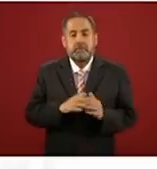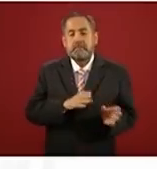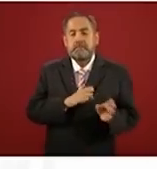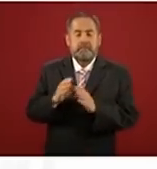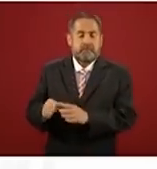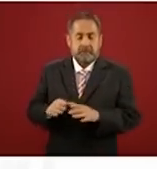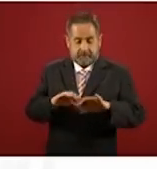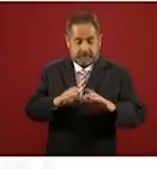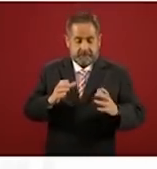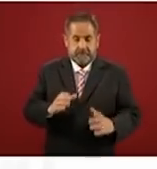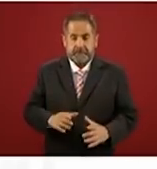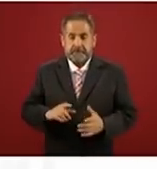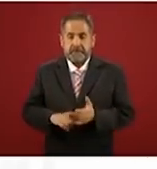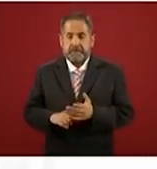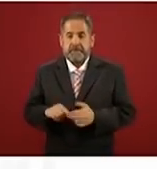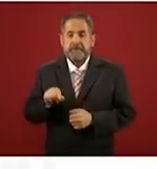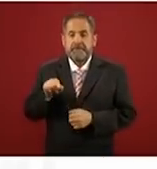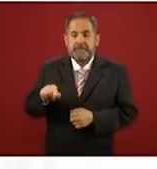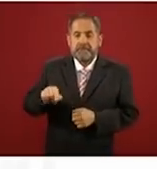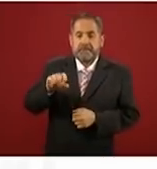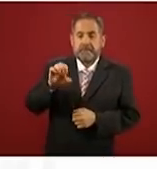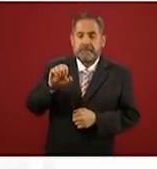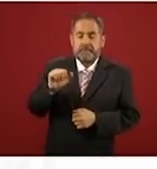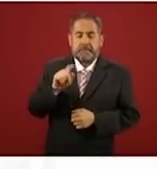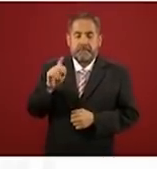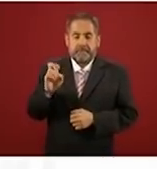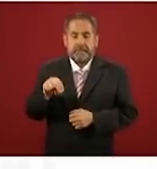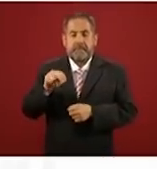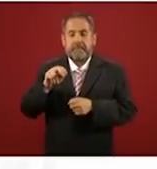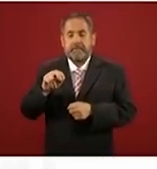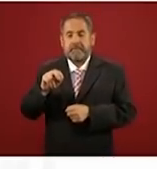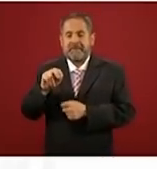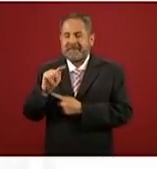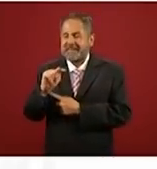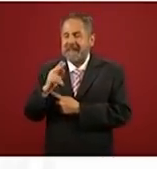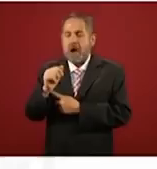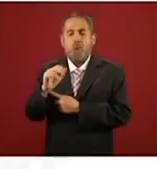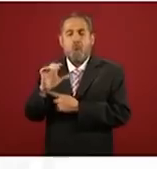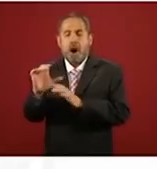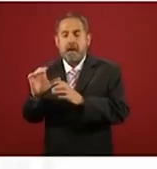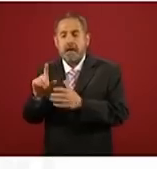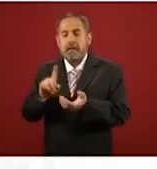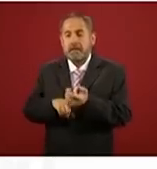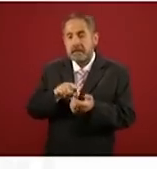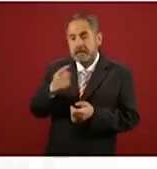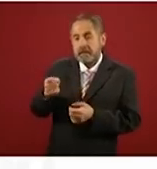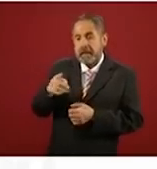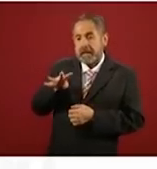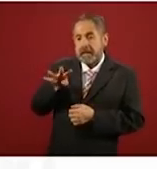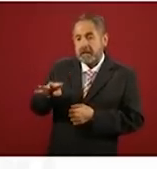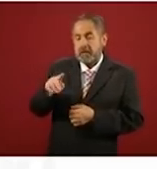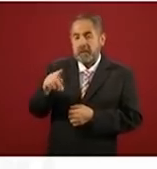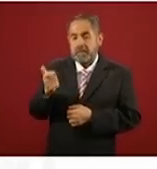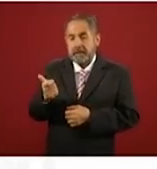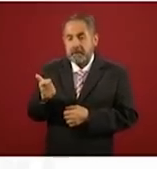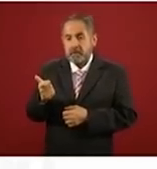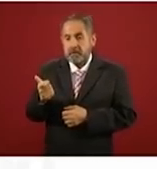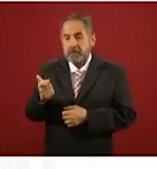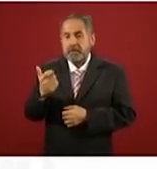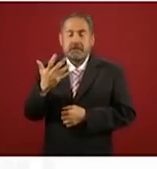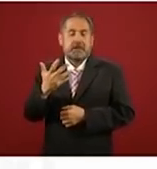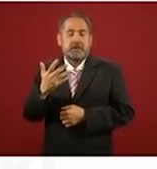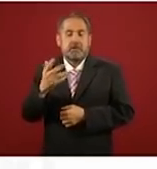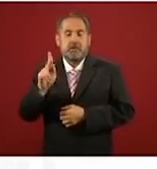que en cilindros es gas express nieto otra vez también en tlahuac ciudad de mexico pero con un precio de 19 pesos 5 centavos por